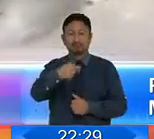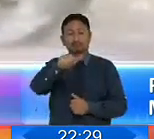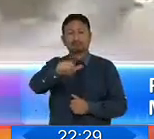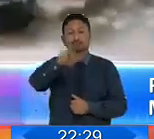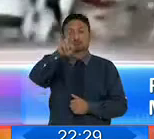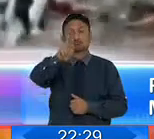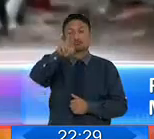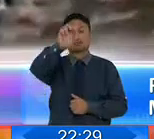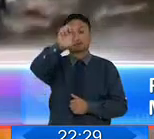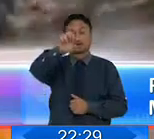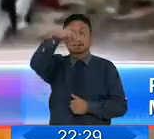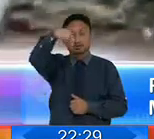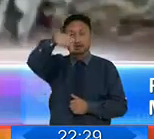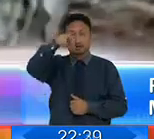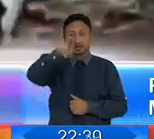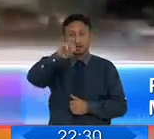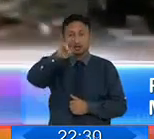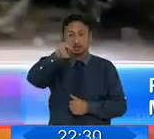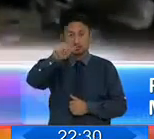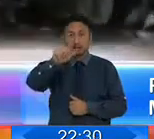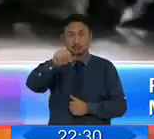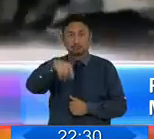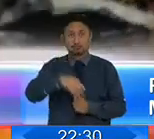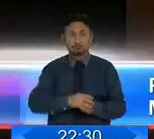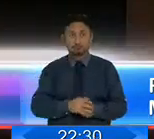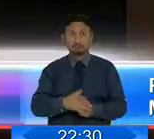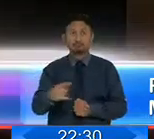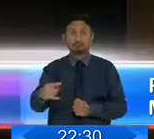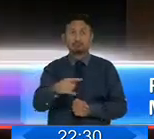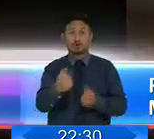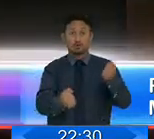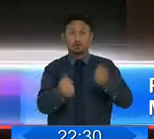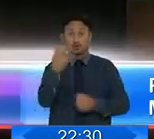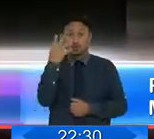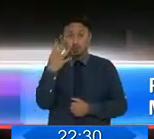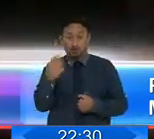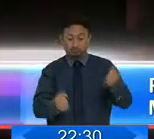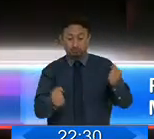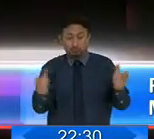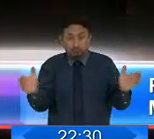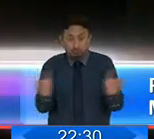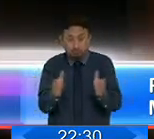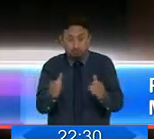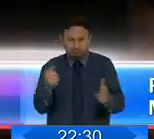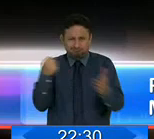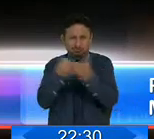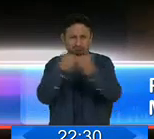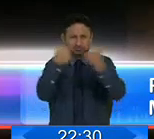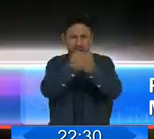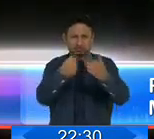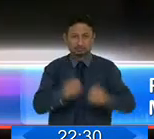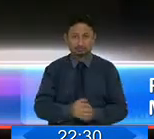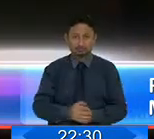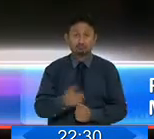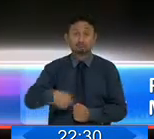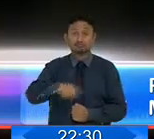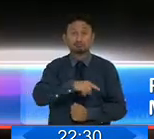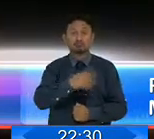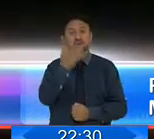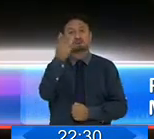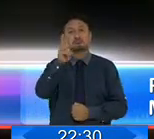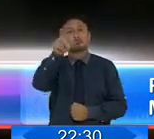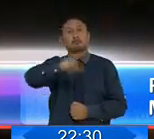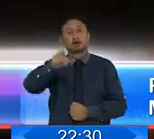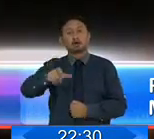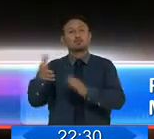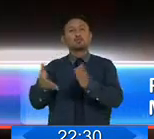se enteraran que el bus en el que viajaban chocara contra cuatro vehículos pequeños tipo minivan, dejando como resultado al menos 16